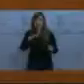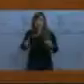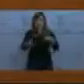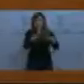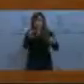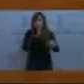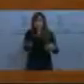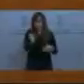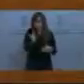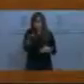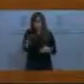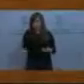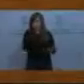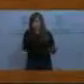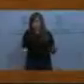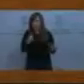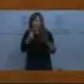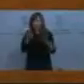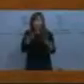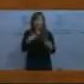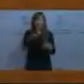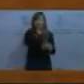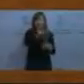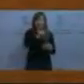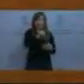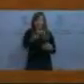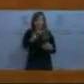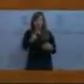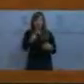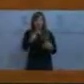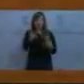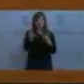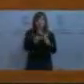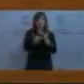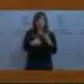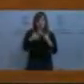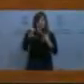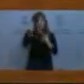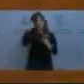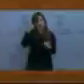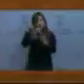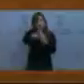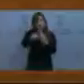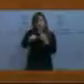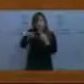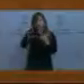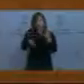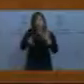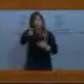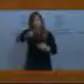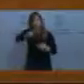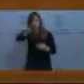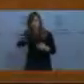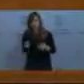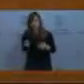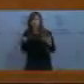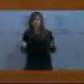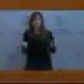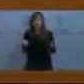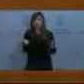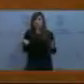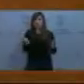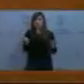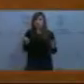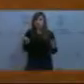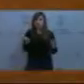¿qué ocurre? Las áreas 1 y 2 activan la mitad de códigos ictus que las otras áreas. ¿Cuál es el factor